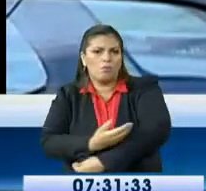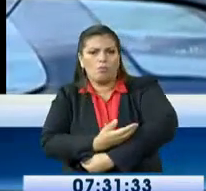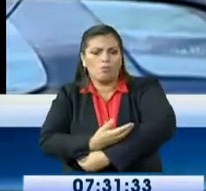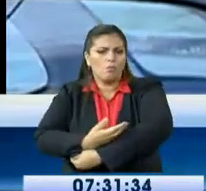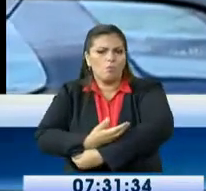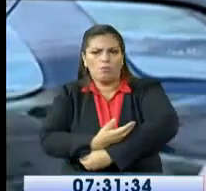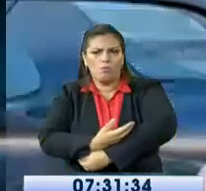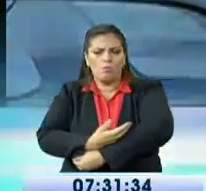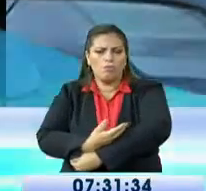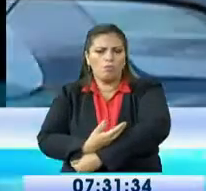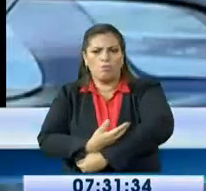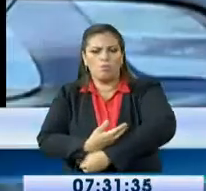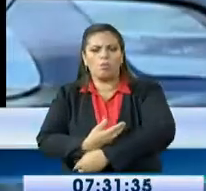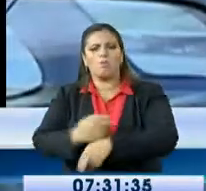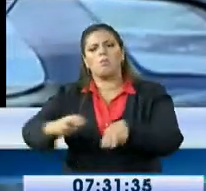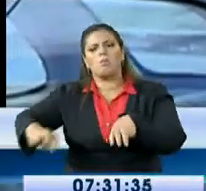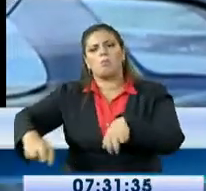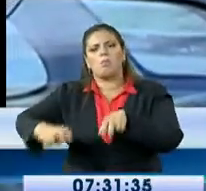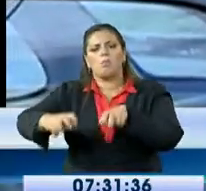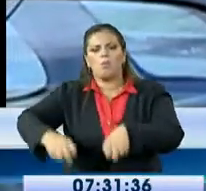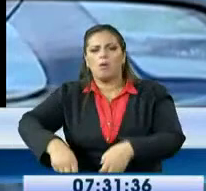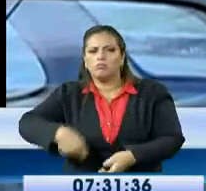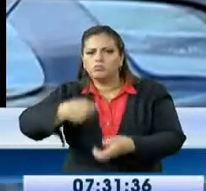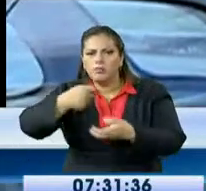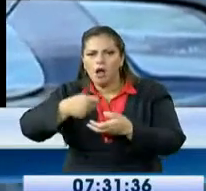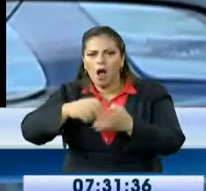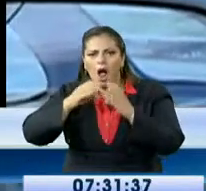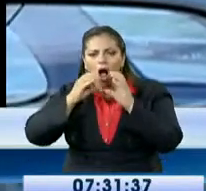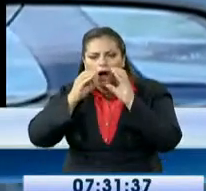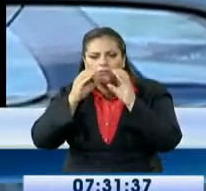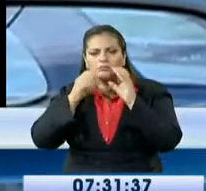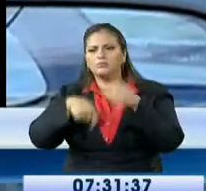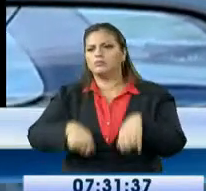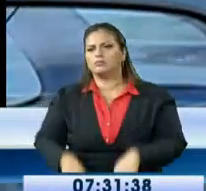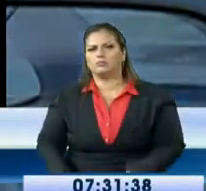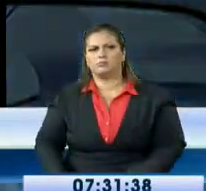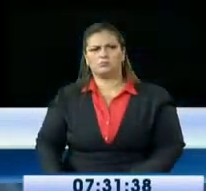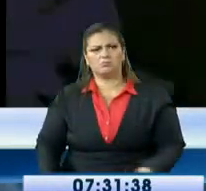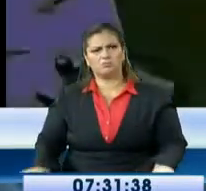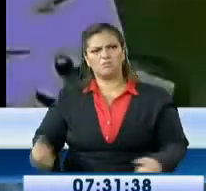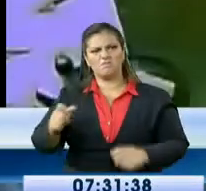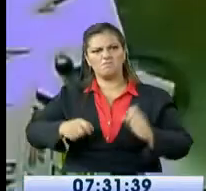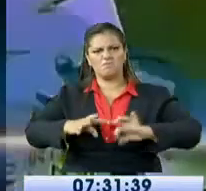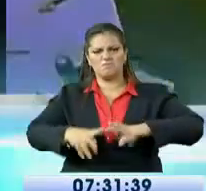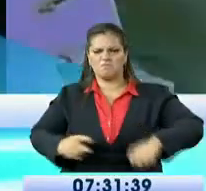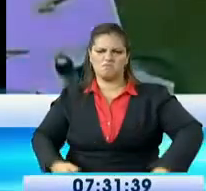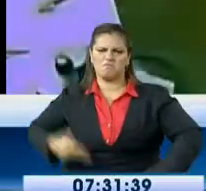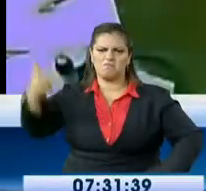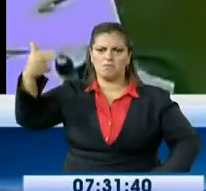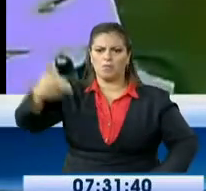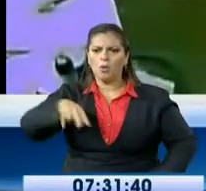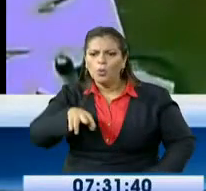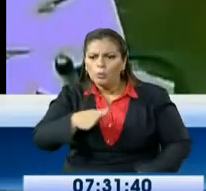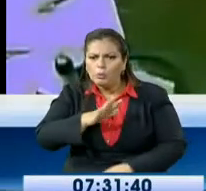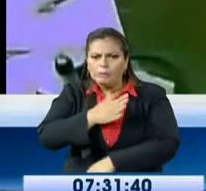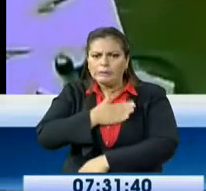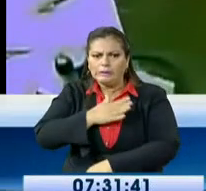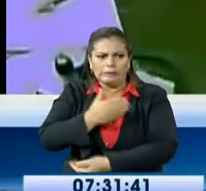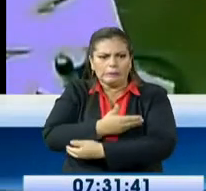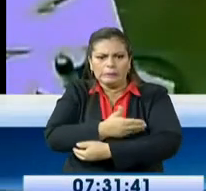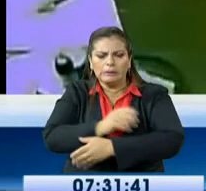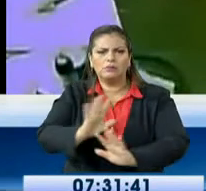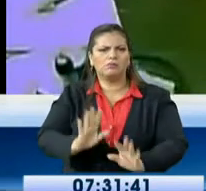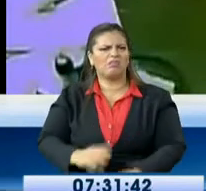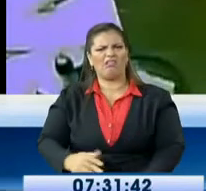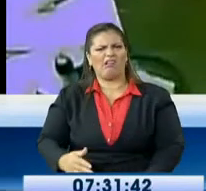es registrar, amedrentar, inclusive sin tener ningún tipo de consideración, ahí se encuentra un niño también. El segundo en ser revisado de pies a cabeza es un